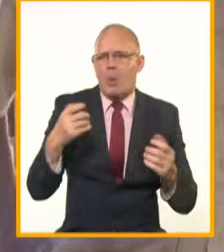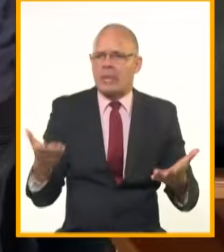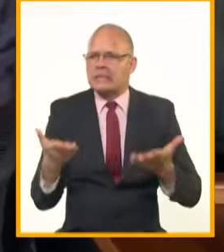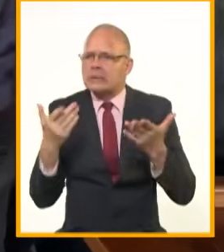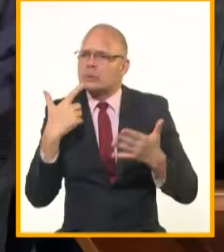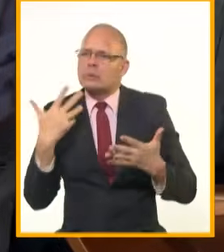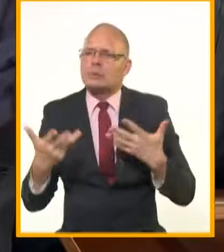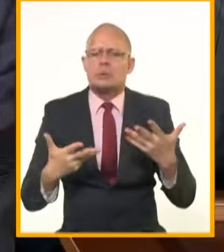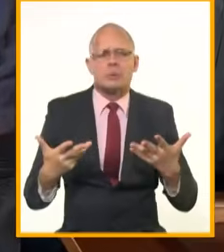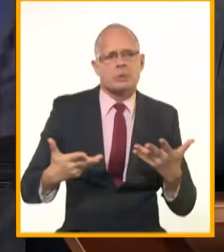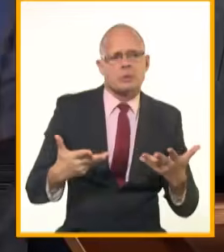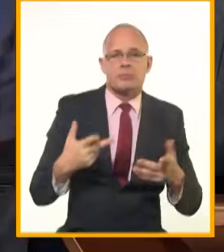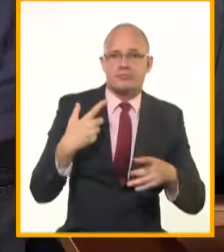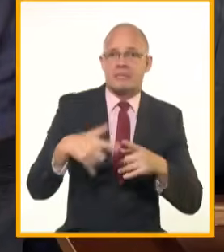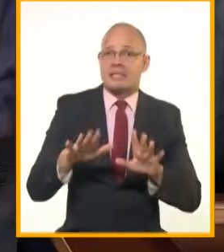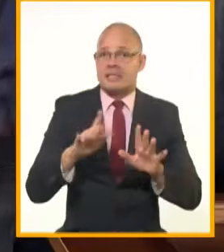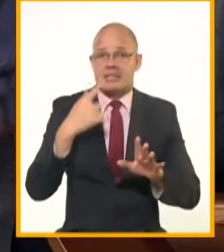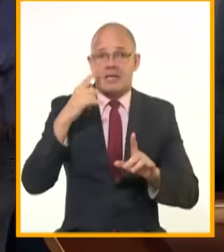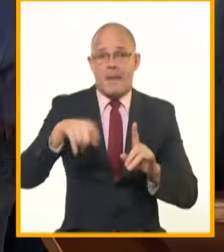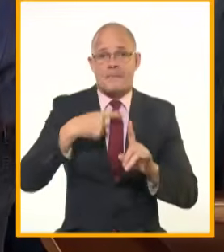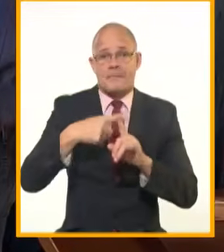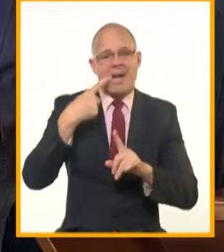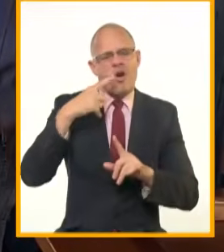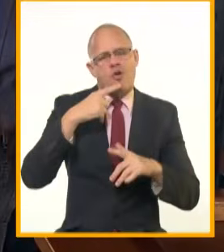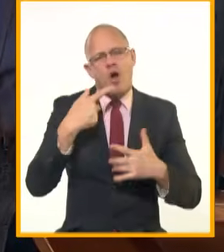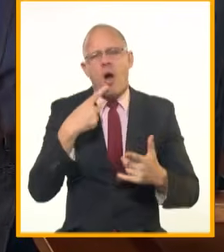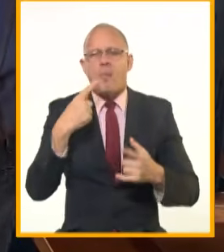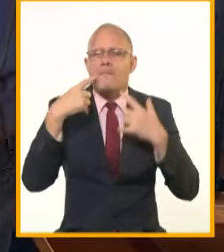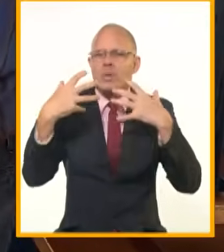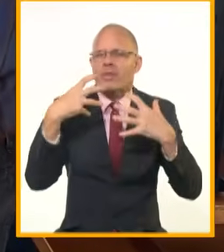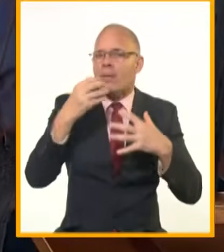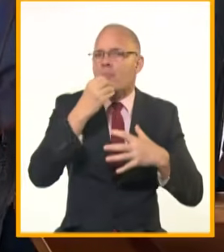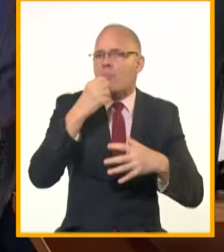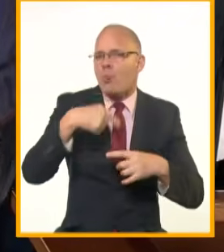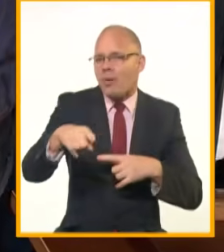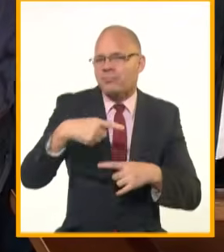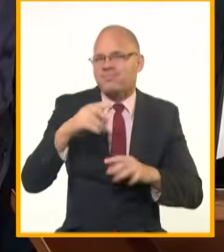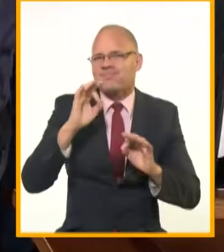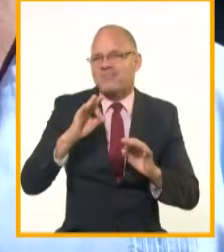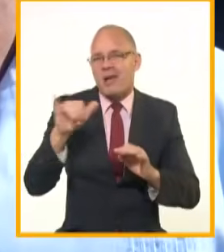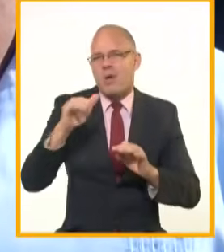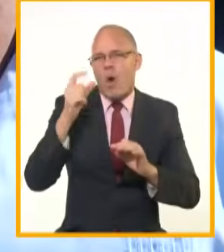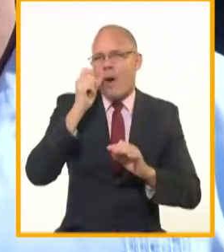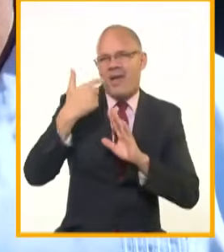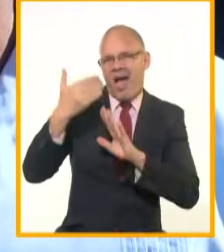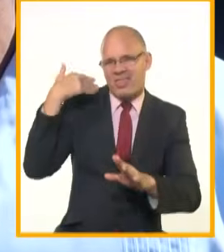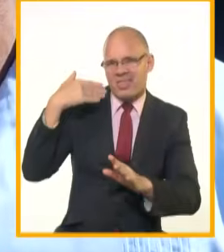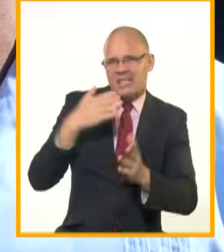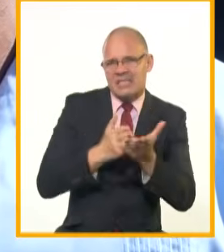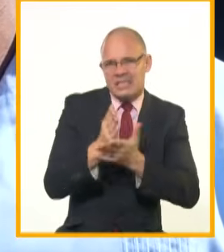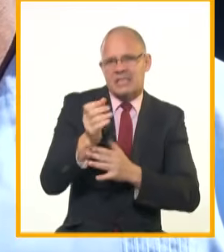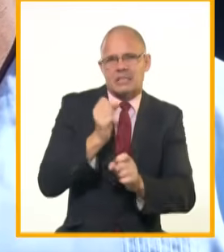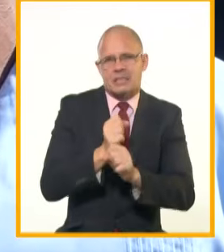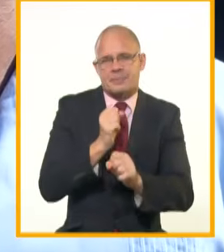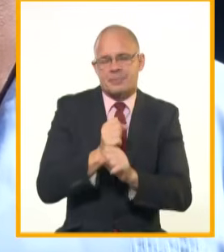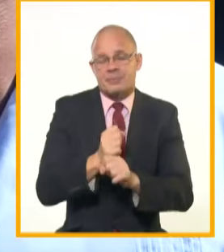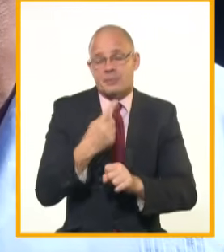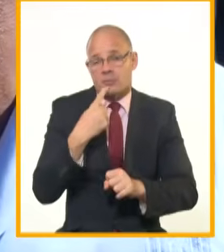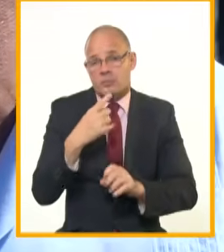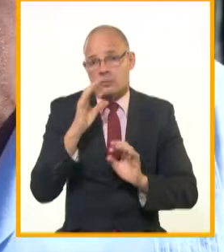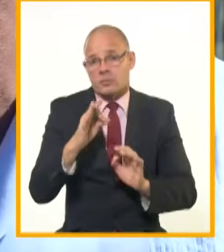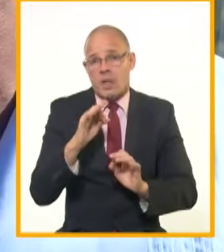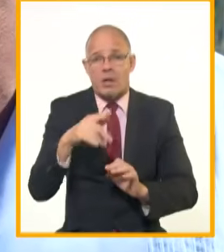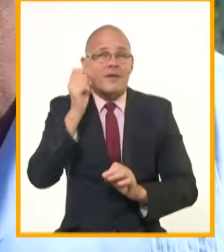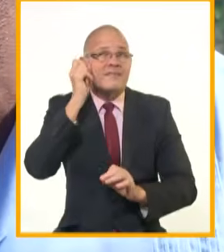zona, al tiempo que resaltó la importancia de mantener el legado de Osmani Cienfuegos. Esta idea surge a partir de